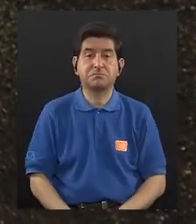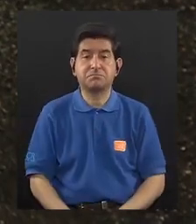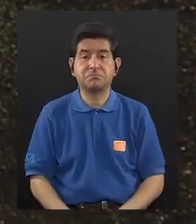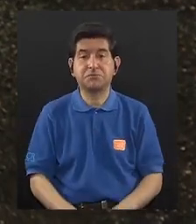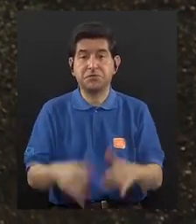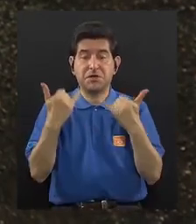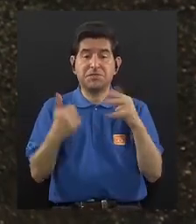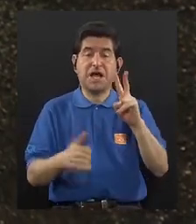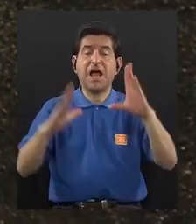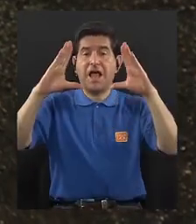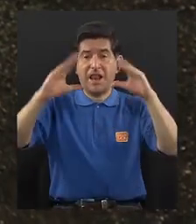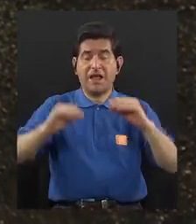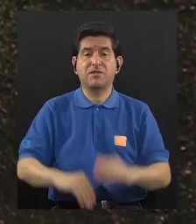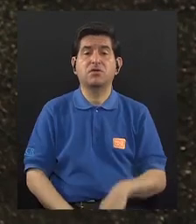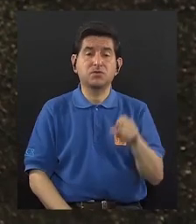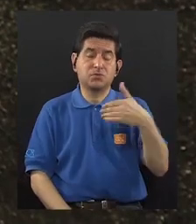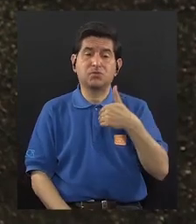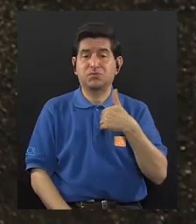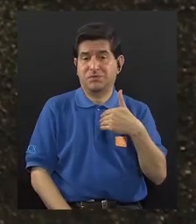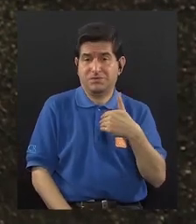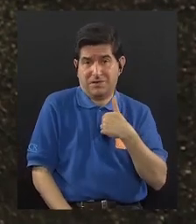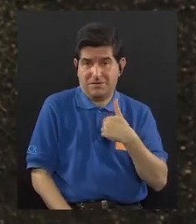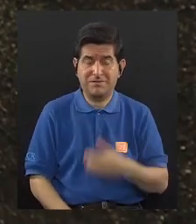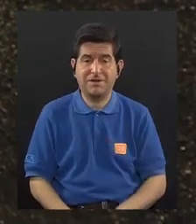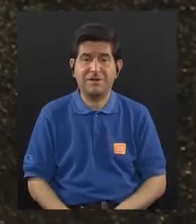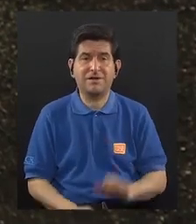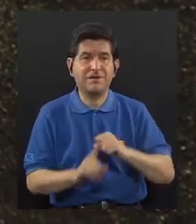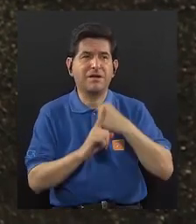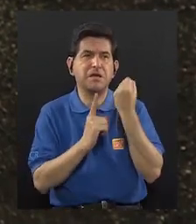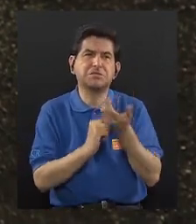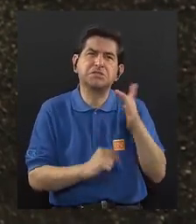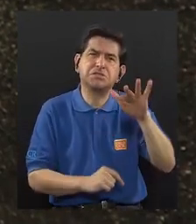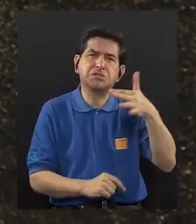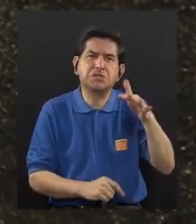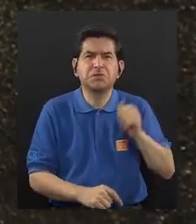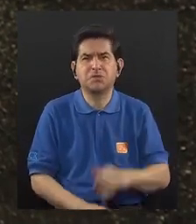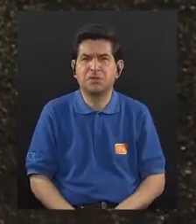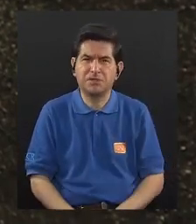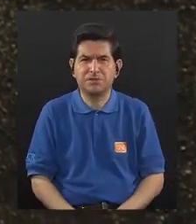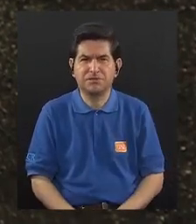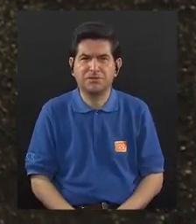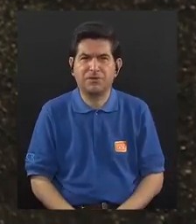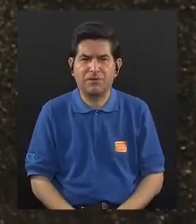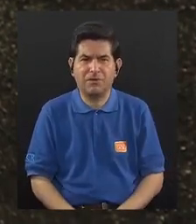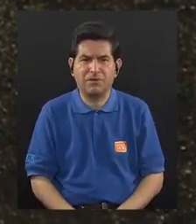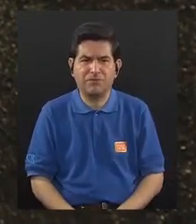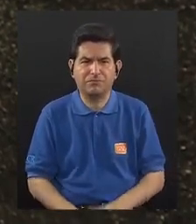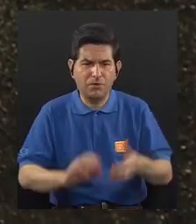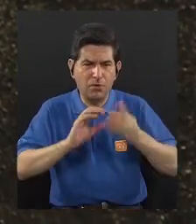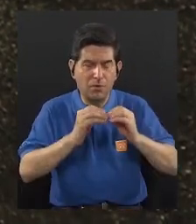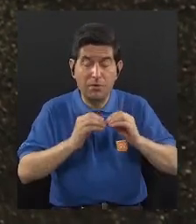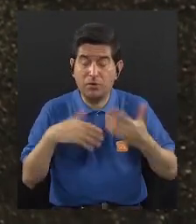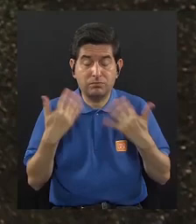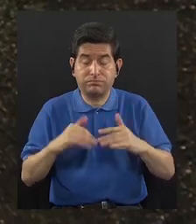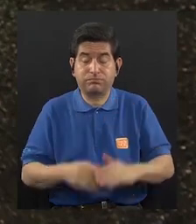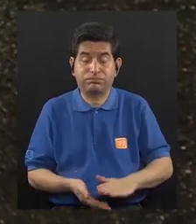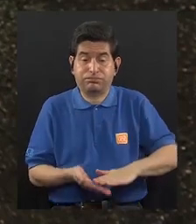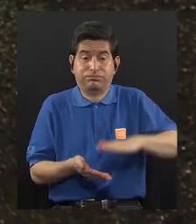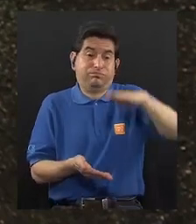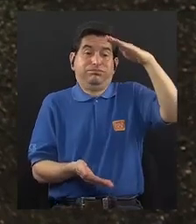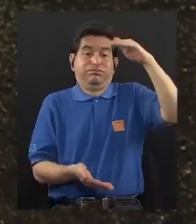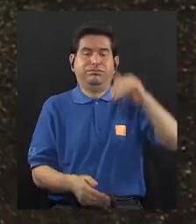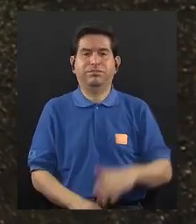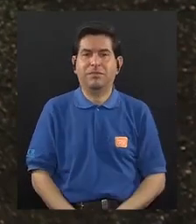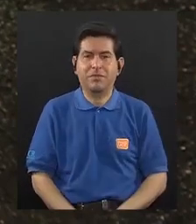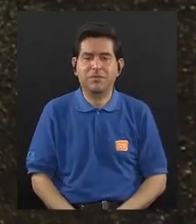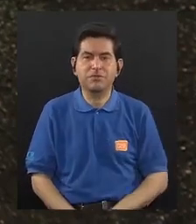a las dos de la tarde usted va a tener más o menos unas cantidades astronómicas de lo